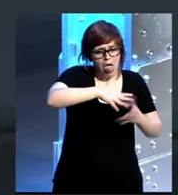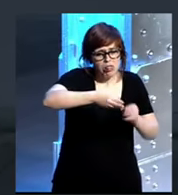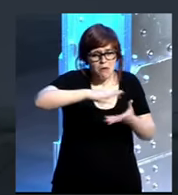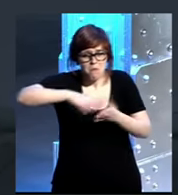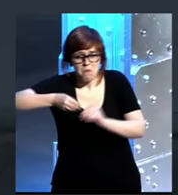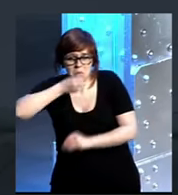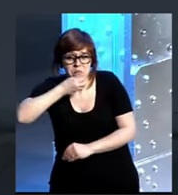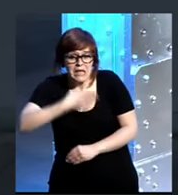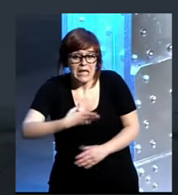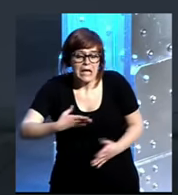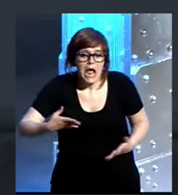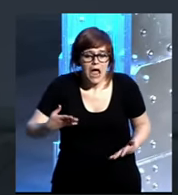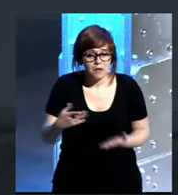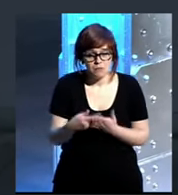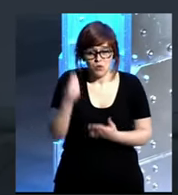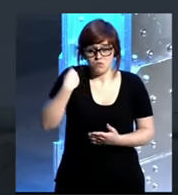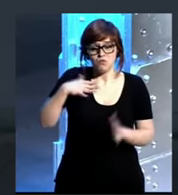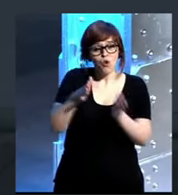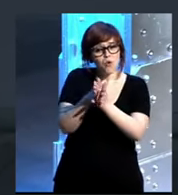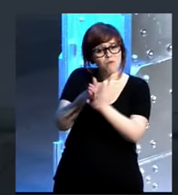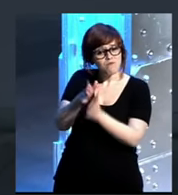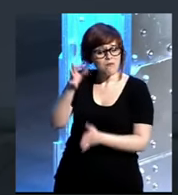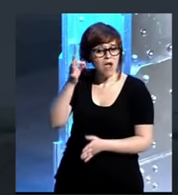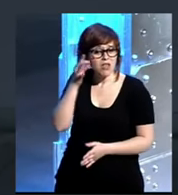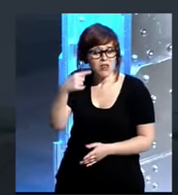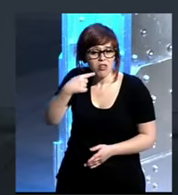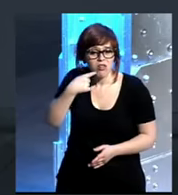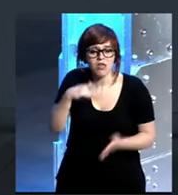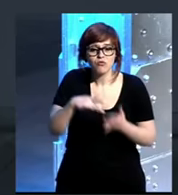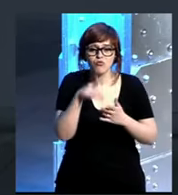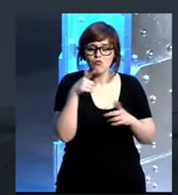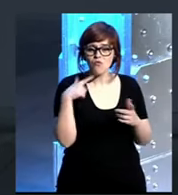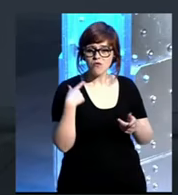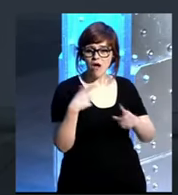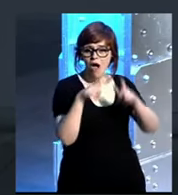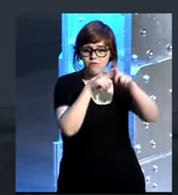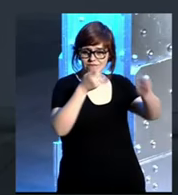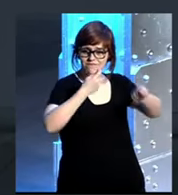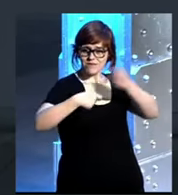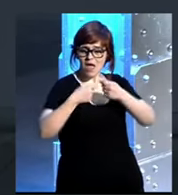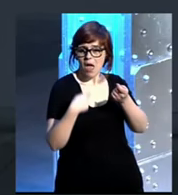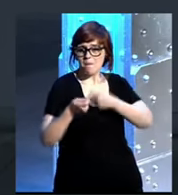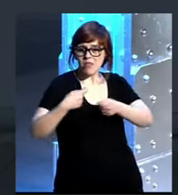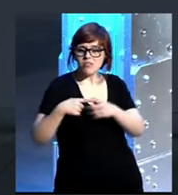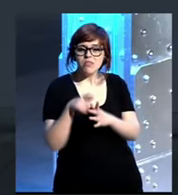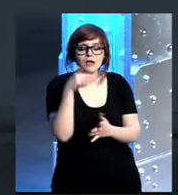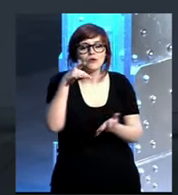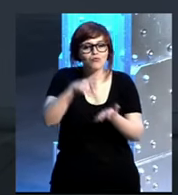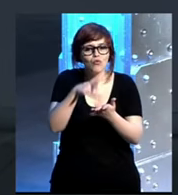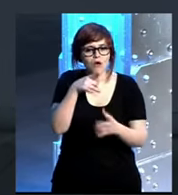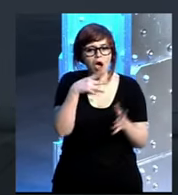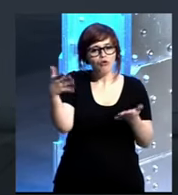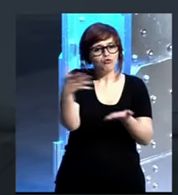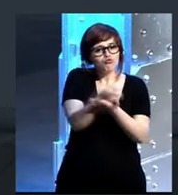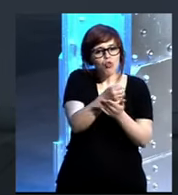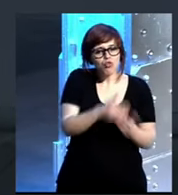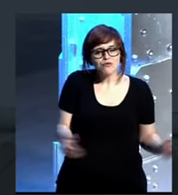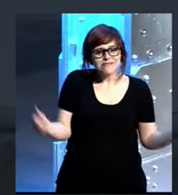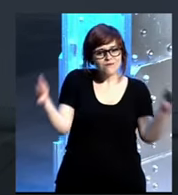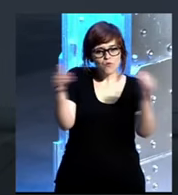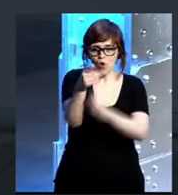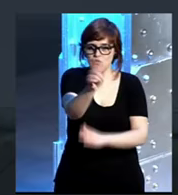que no podemos hacer campañas de marketing exclusivamente igual que con otro tipo de segmentos. Segmentos A, segmentos B, segmentos C. Hay que hacerlo de